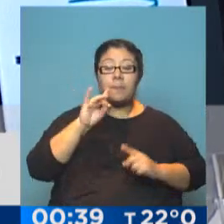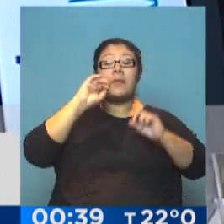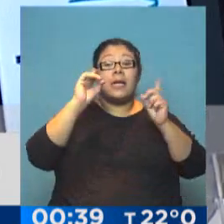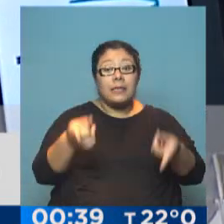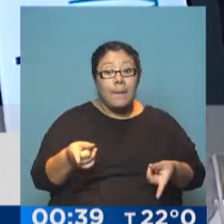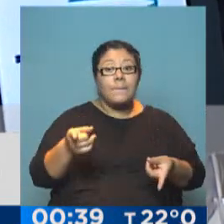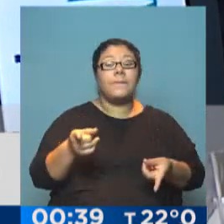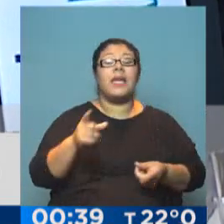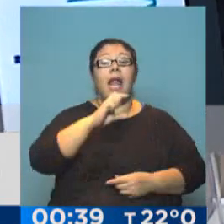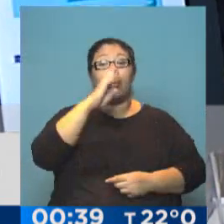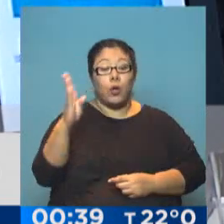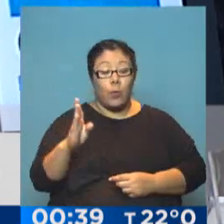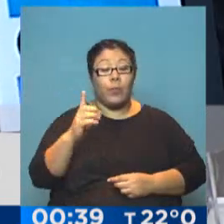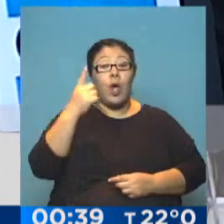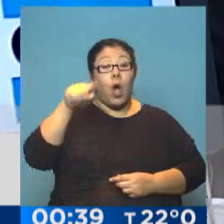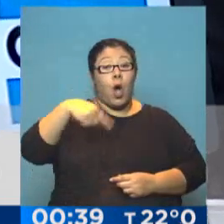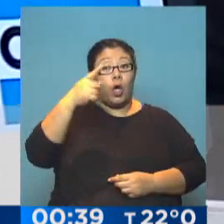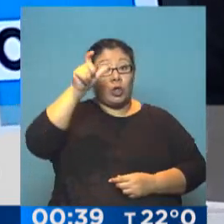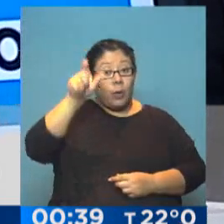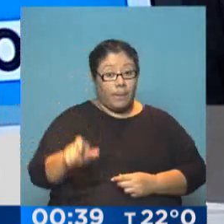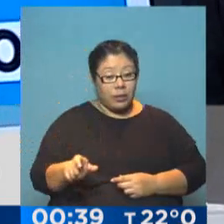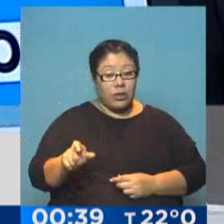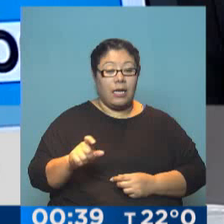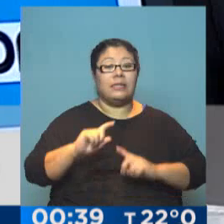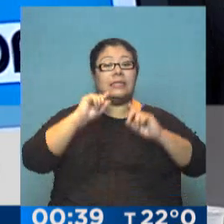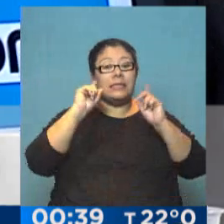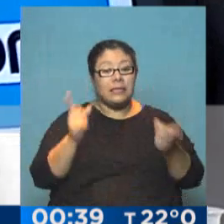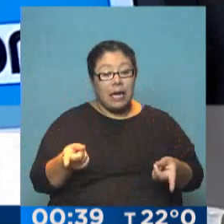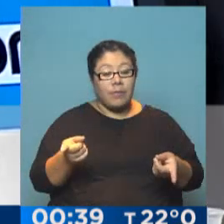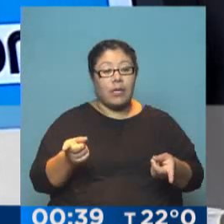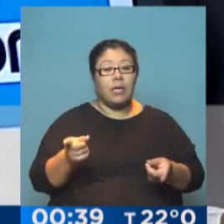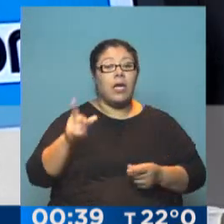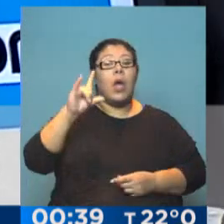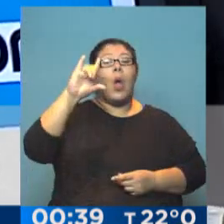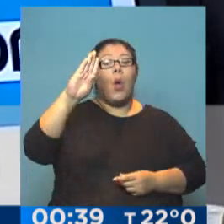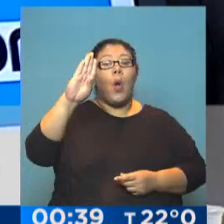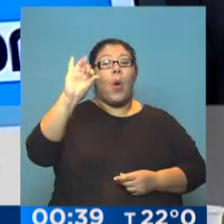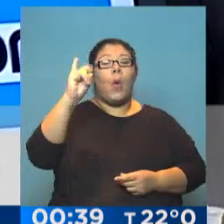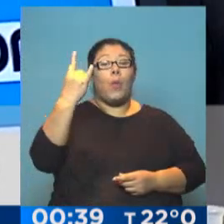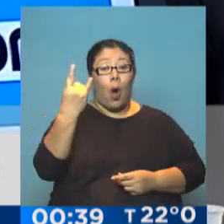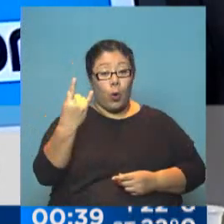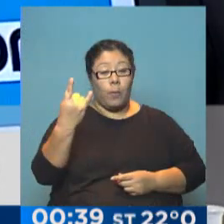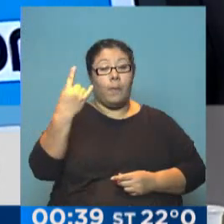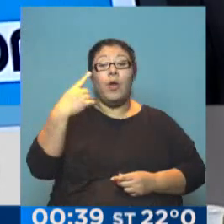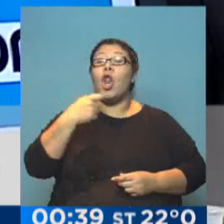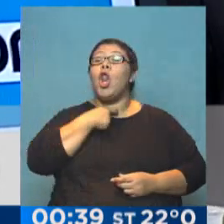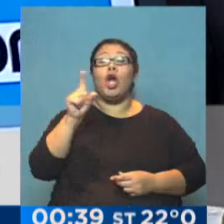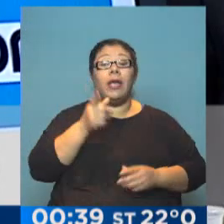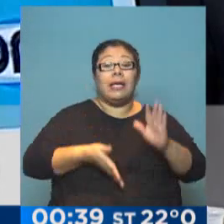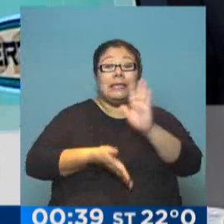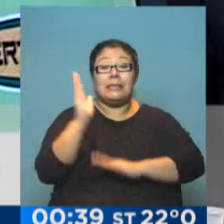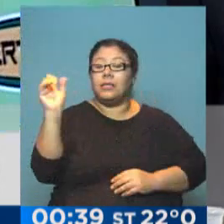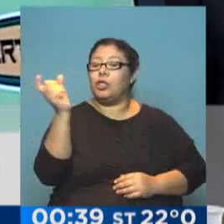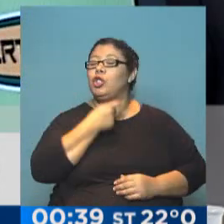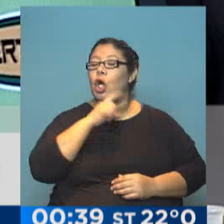institución. Y hay uno fundamental para este equipo que tiene que ver con Gustavo Bou, No quieren que se vaya Gustavo Bou. ¿Quién querría que se